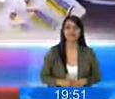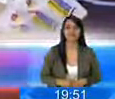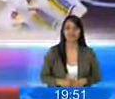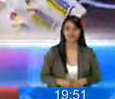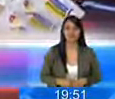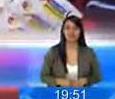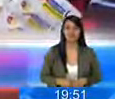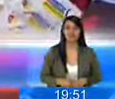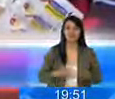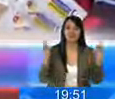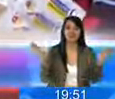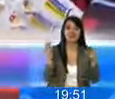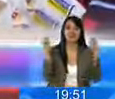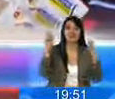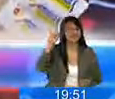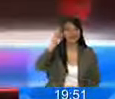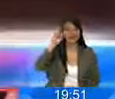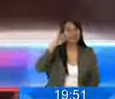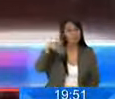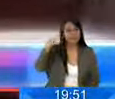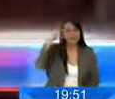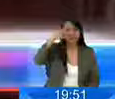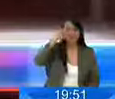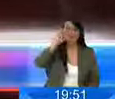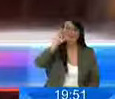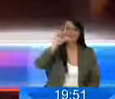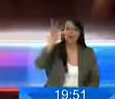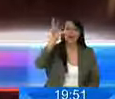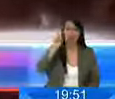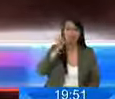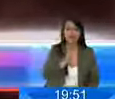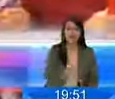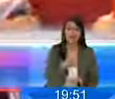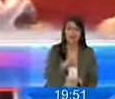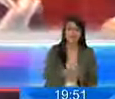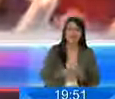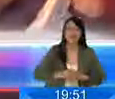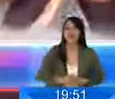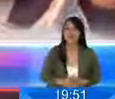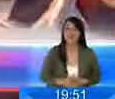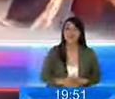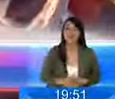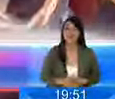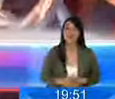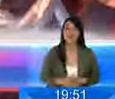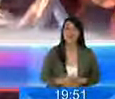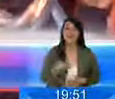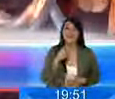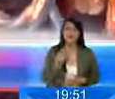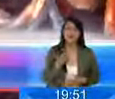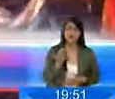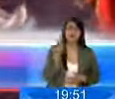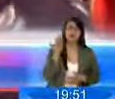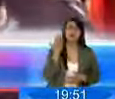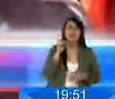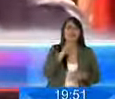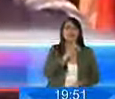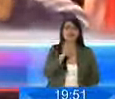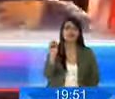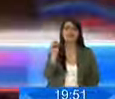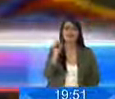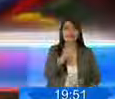Una de las diabladas más tradicionales es la de Píllaro en la provincia de Cotopaxi. Muchos cuentan que apareció hace aproximadamente 100